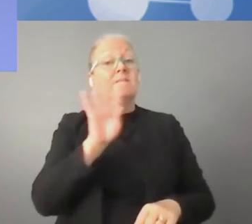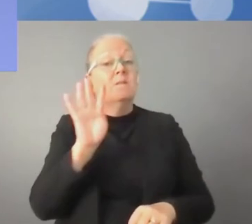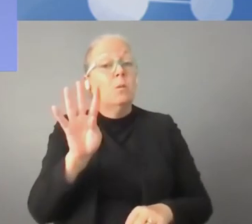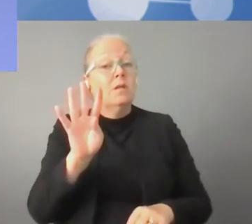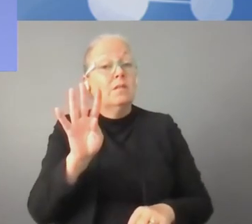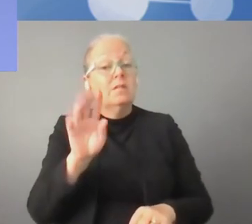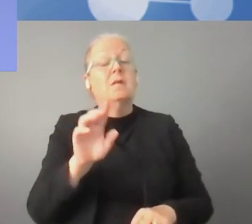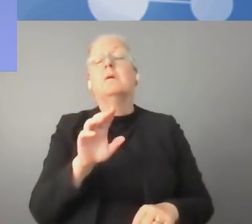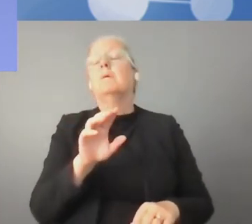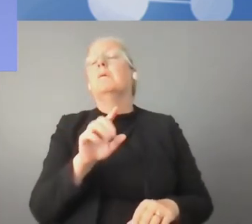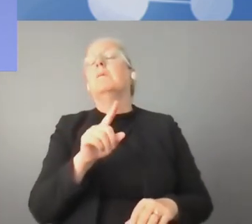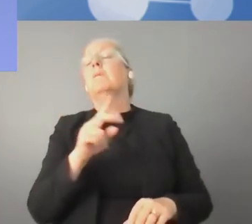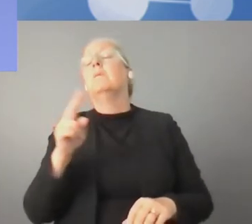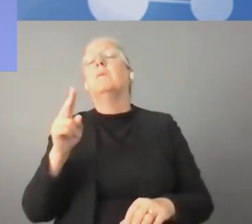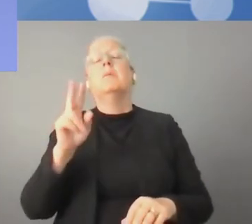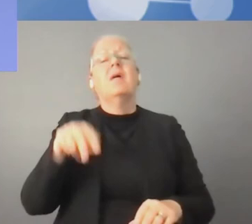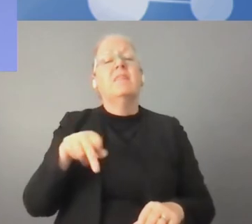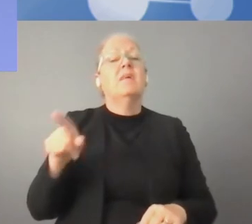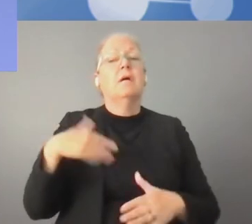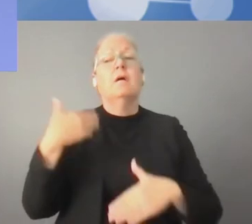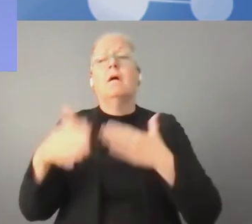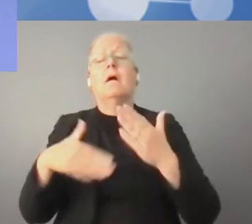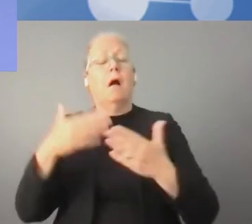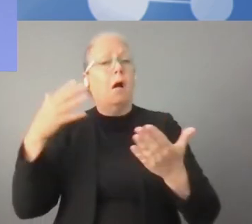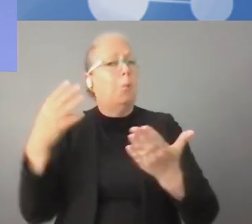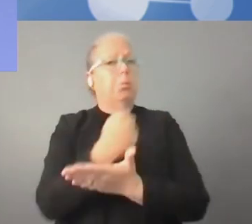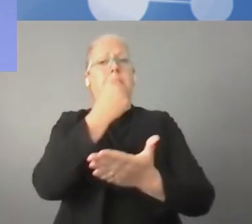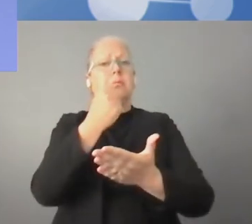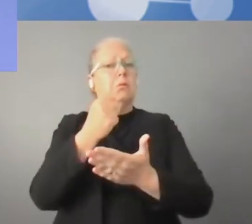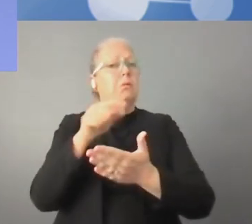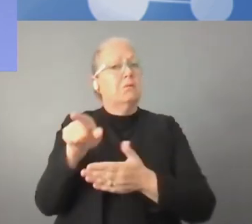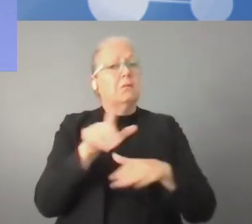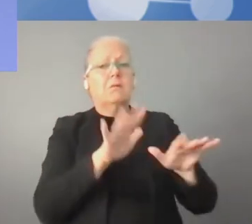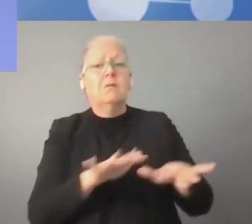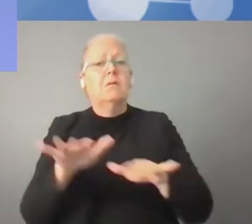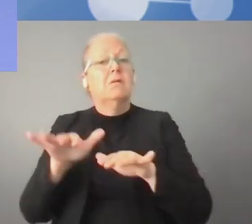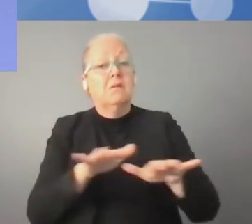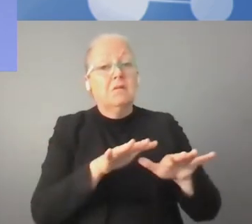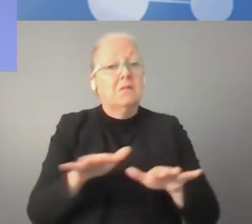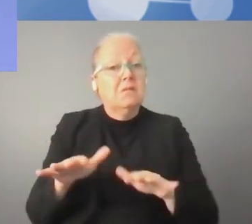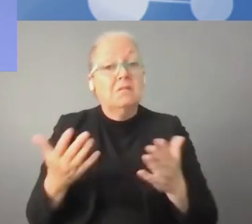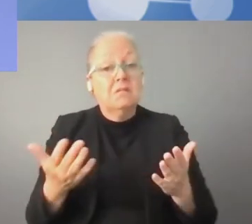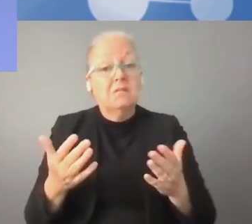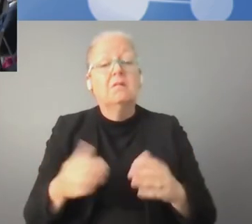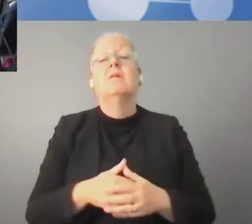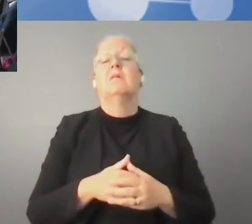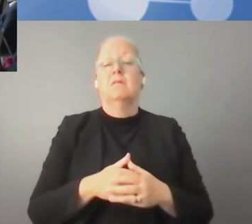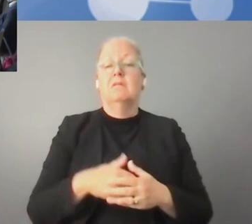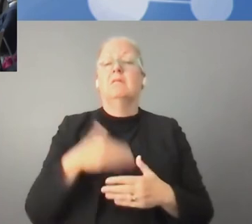director de orquesta, pero también un empresario. un empresario y un